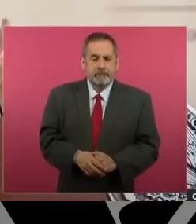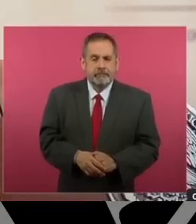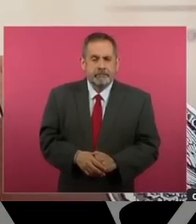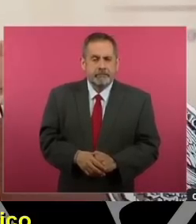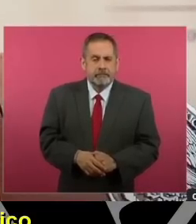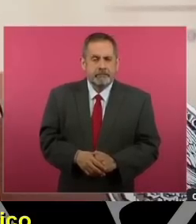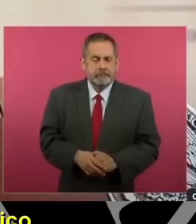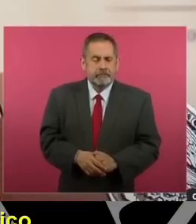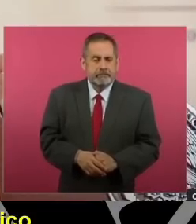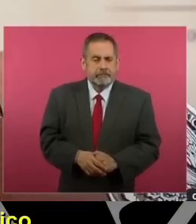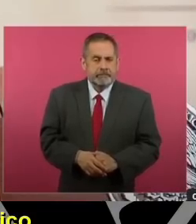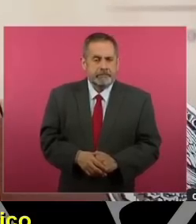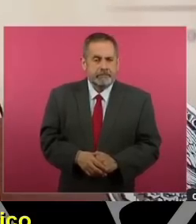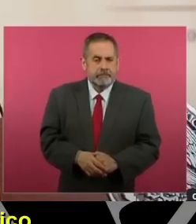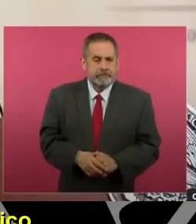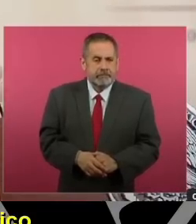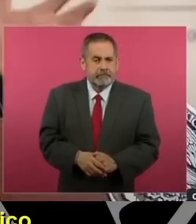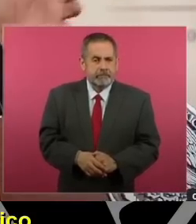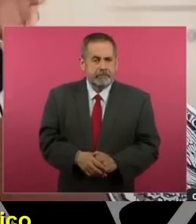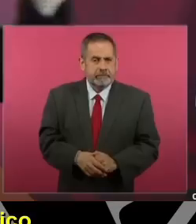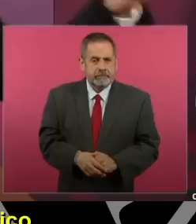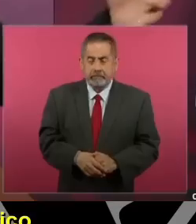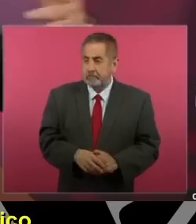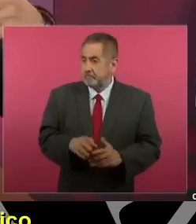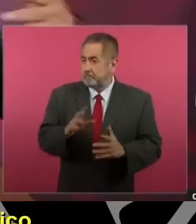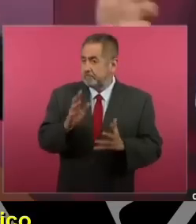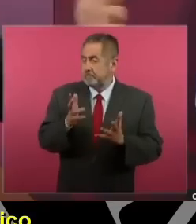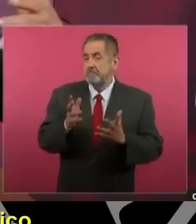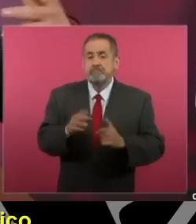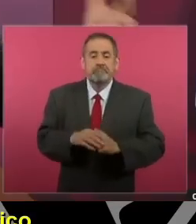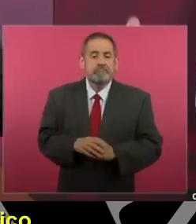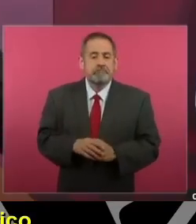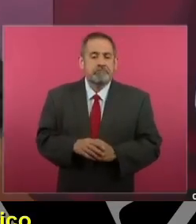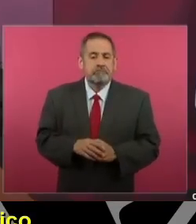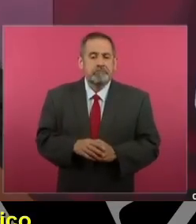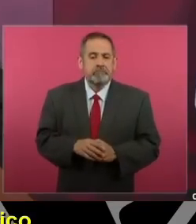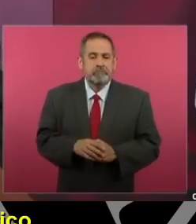o todo déjalo